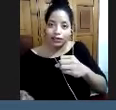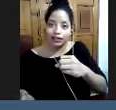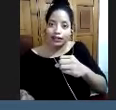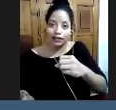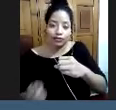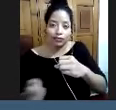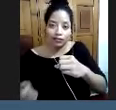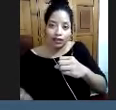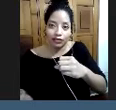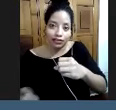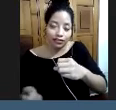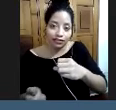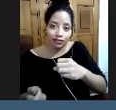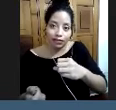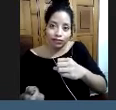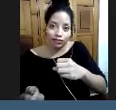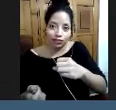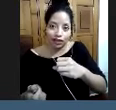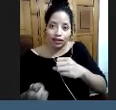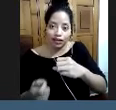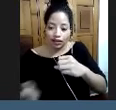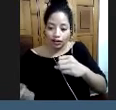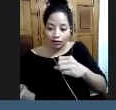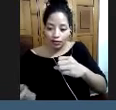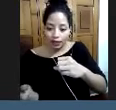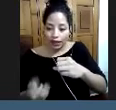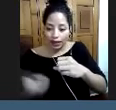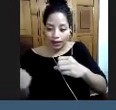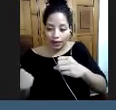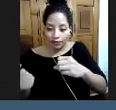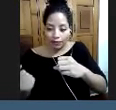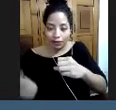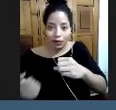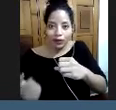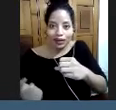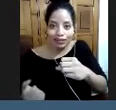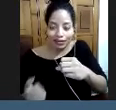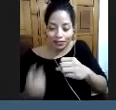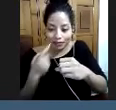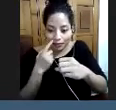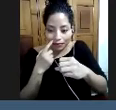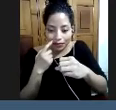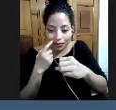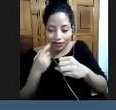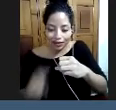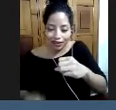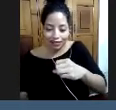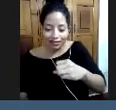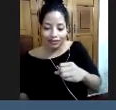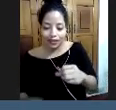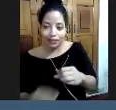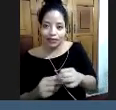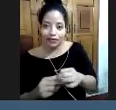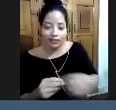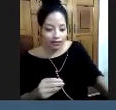en cuarentena, cuando estamos hablando de distanciamiento social, ¿no? Vamos con Ixa. Vamos a ver si Ixa